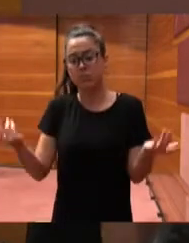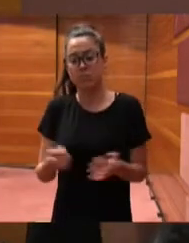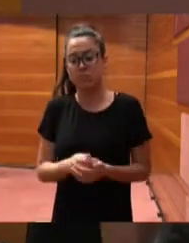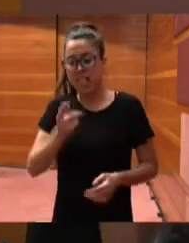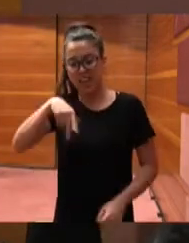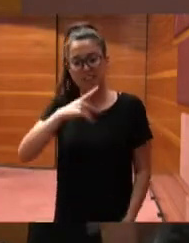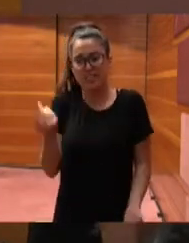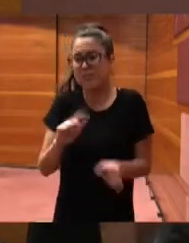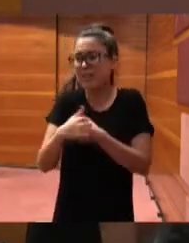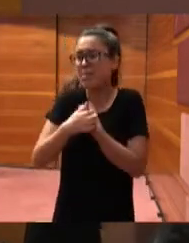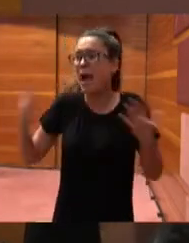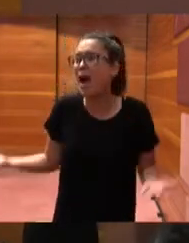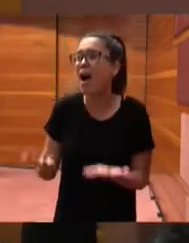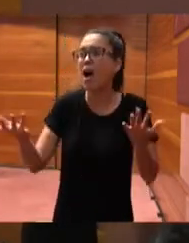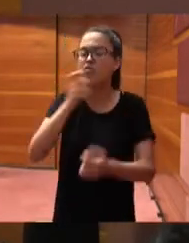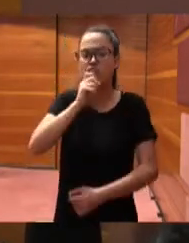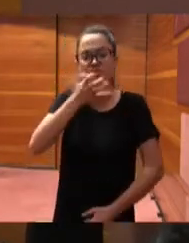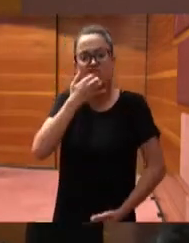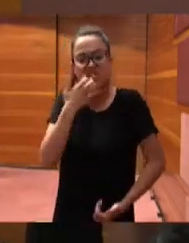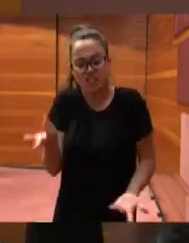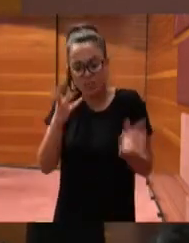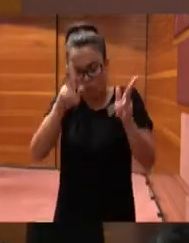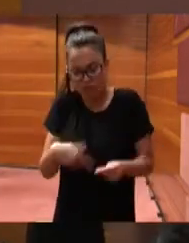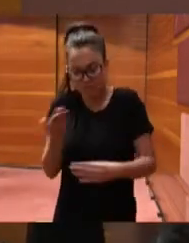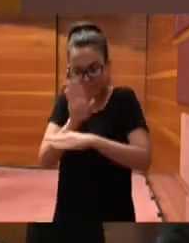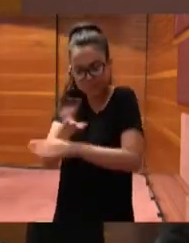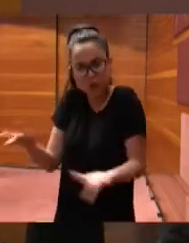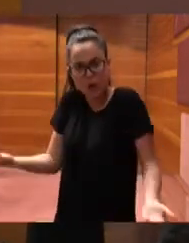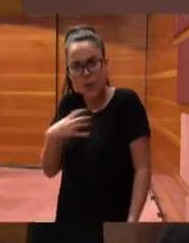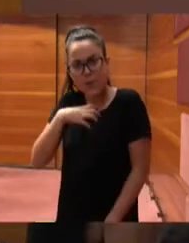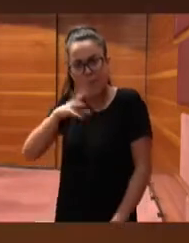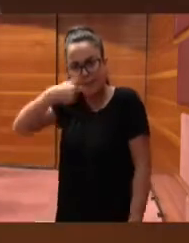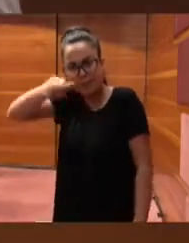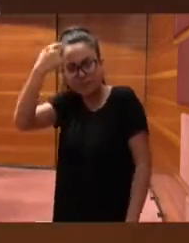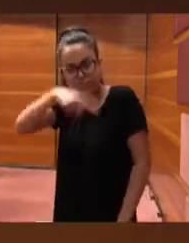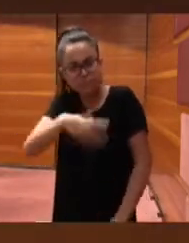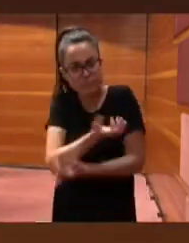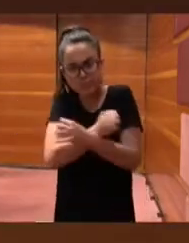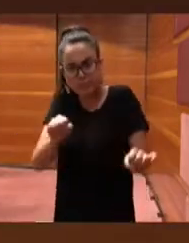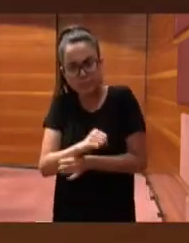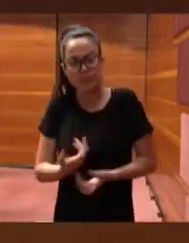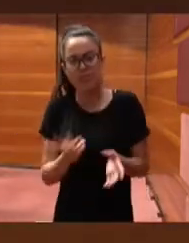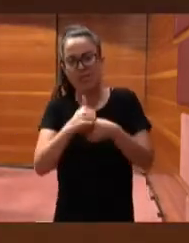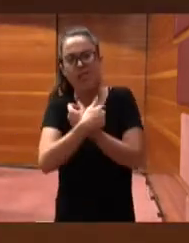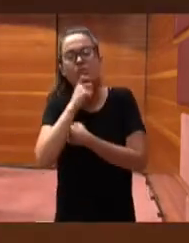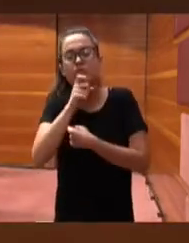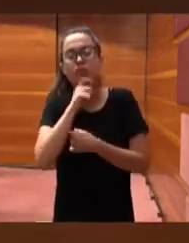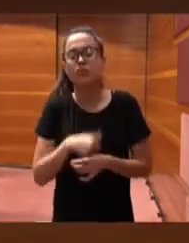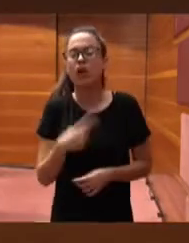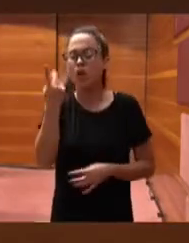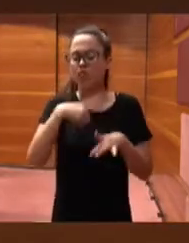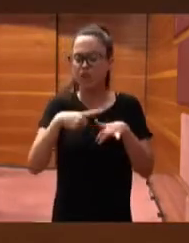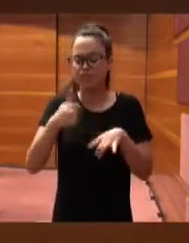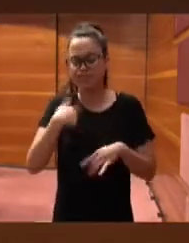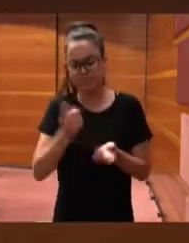ido las políticas. Pues ¿en qué voy a participar? Si no sé si ha ido bien o mal, ¿no? Ahora, con todo, aún se puede dar algún paso más. Hay una caja que quiero